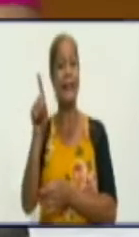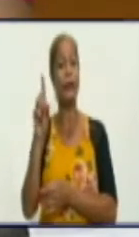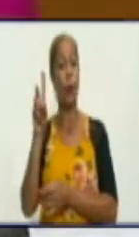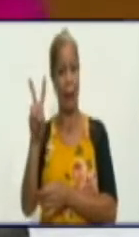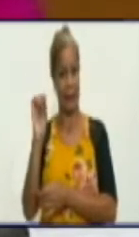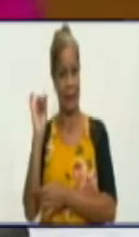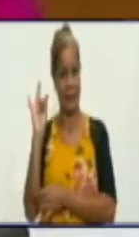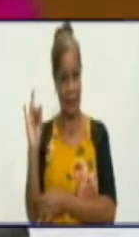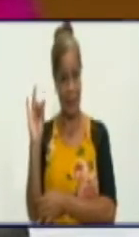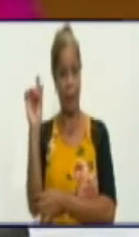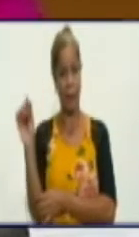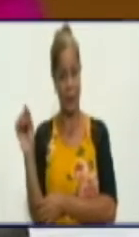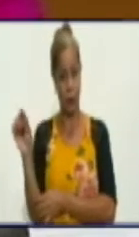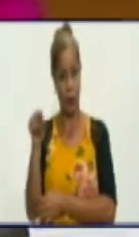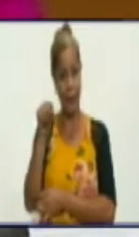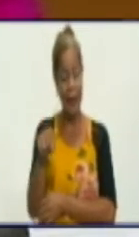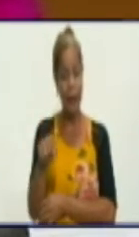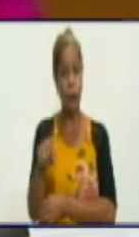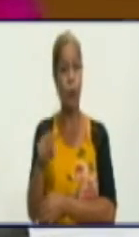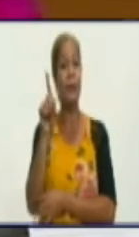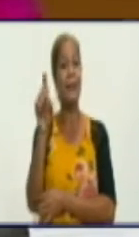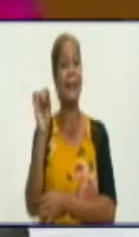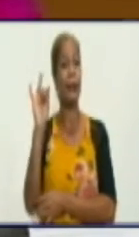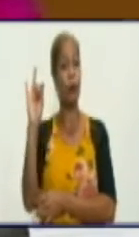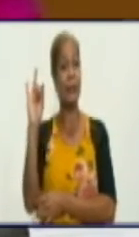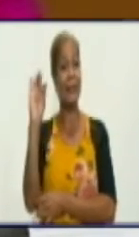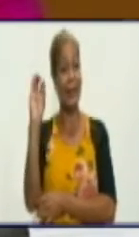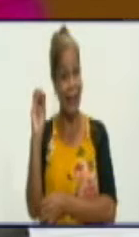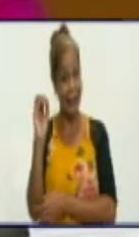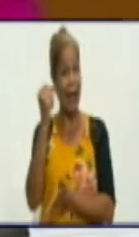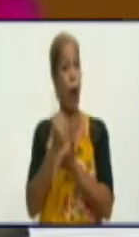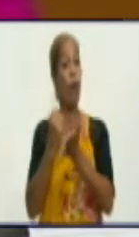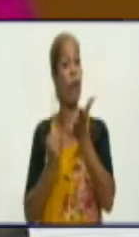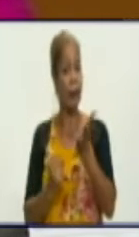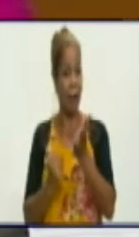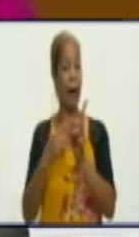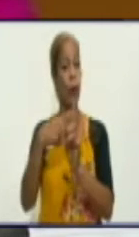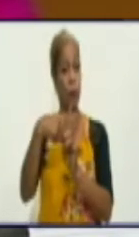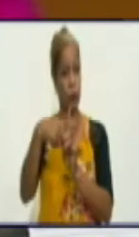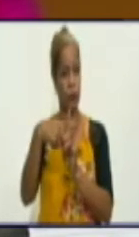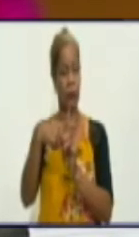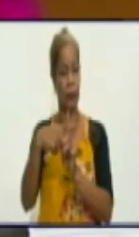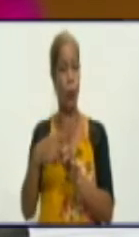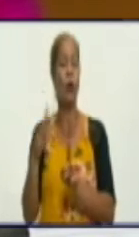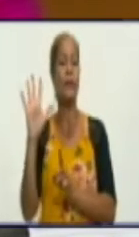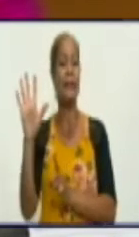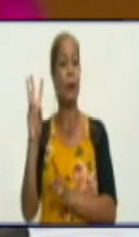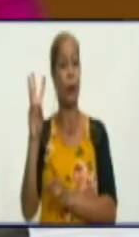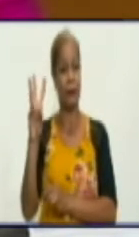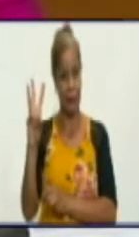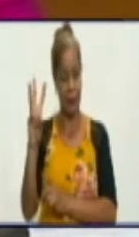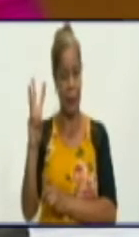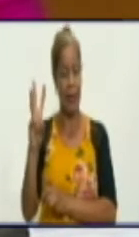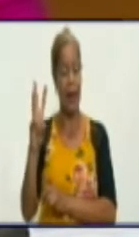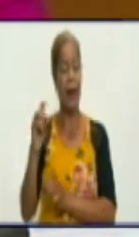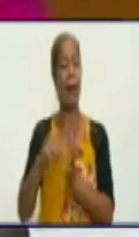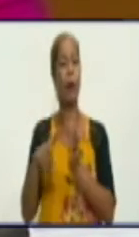pacientes. De ellos, 170 confirmados activos acá en la provincia, 53 fuera de la provincia, o sea, en Santiago de